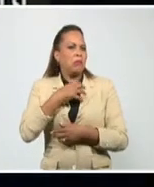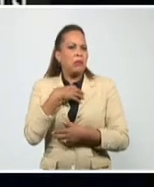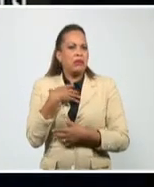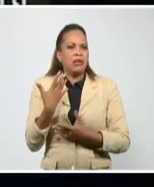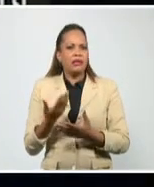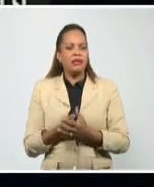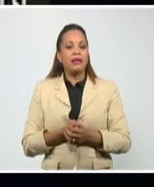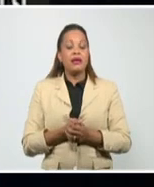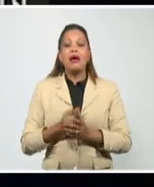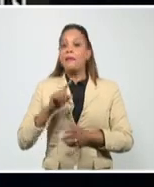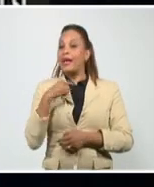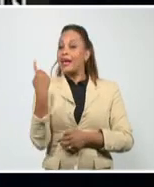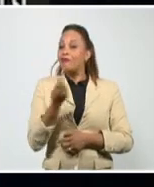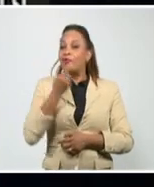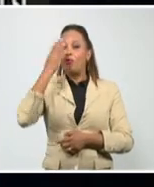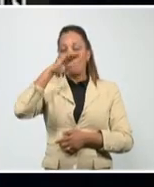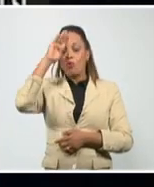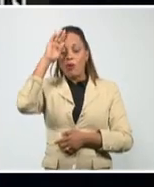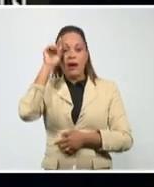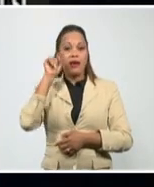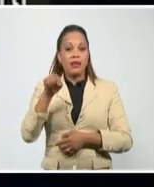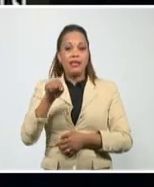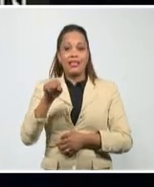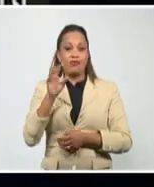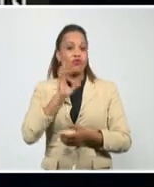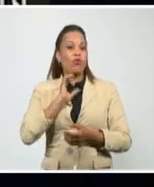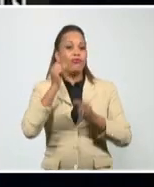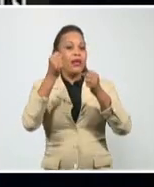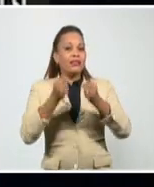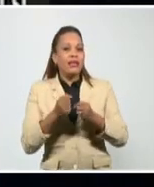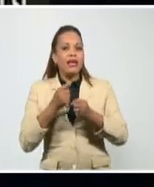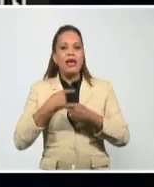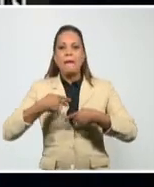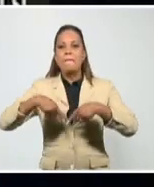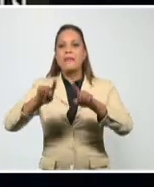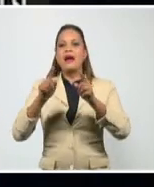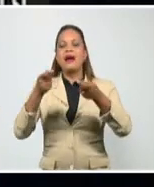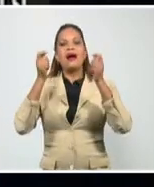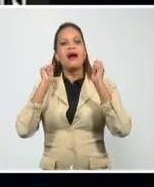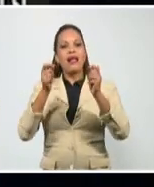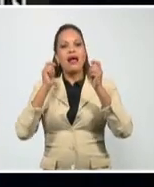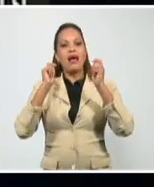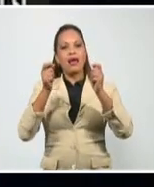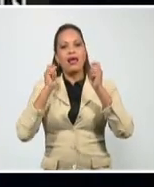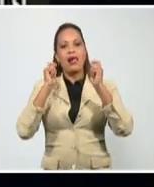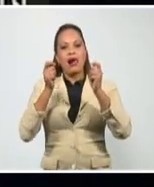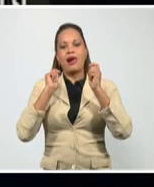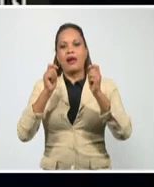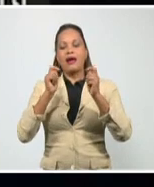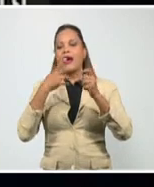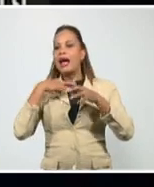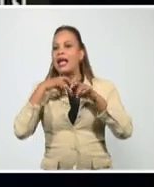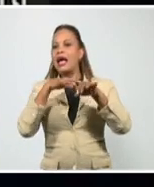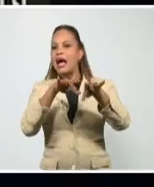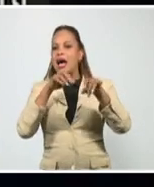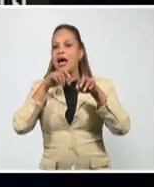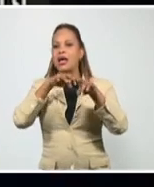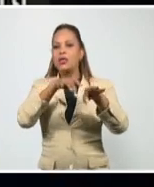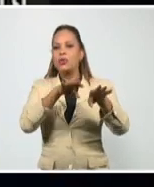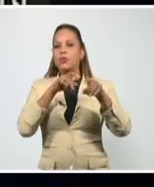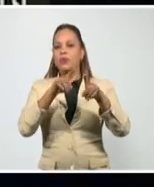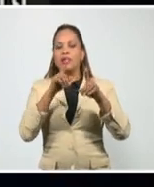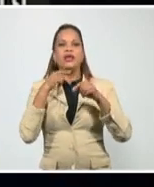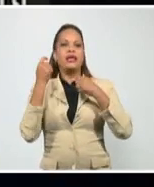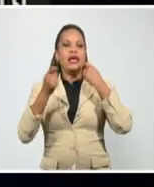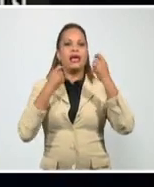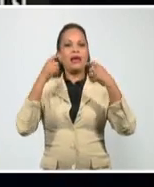los cubanos en todas partes del mundo, no importa dónde estén, salgan a esa plaza, salgan a la calle y se manifiesten. Ser esto